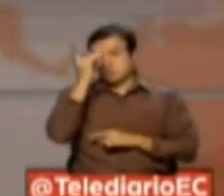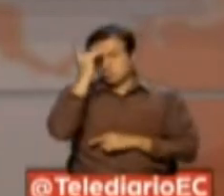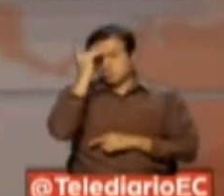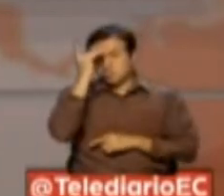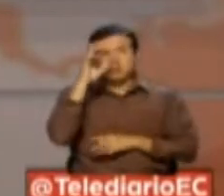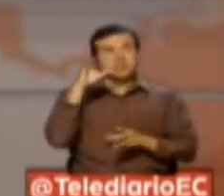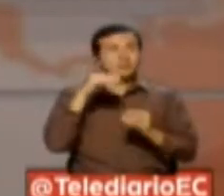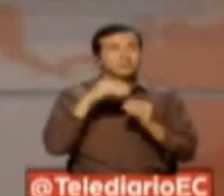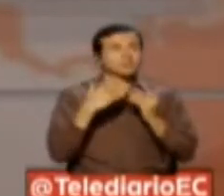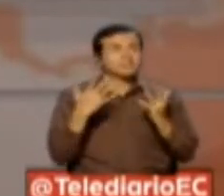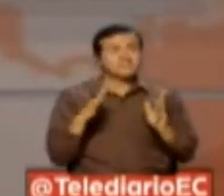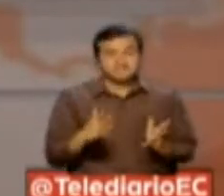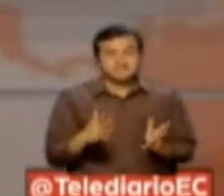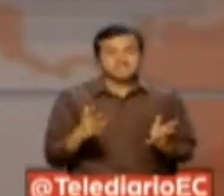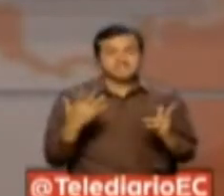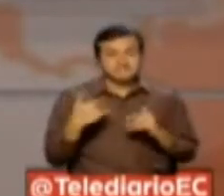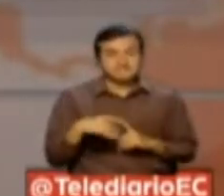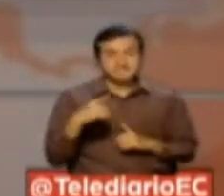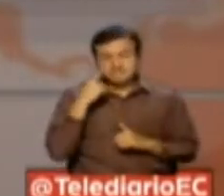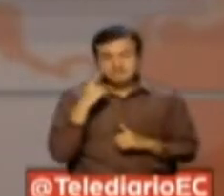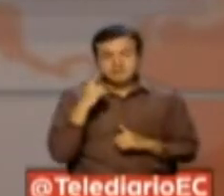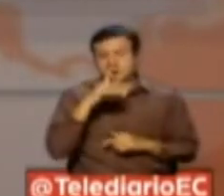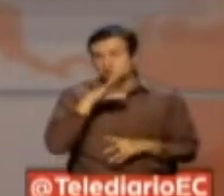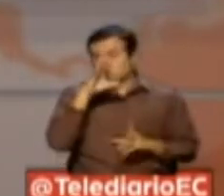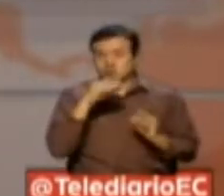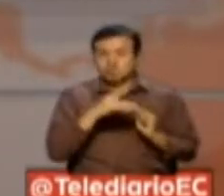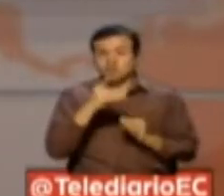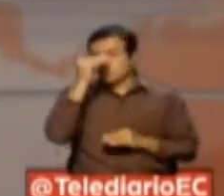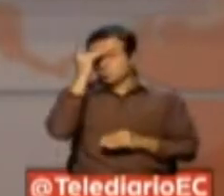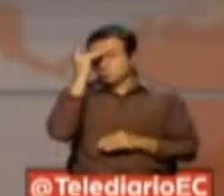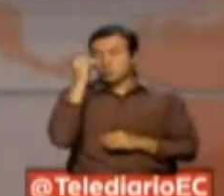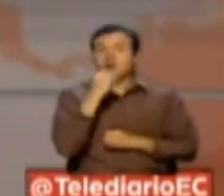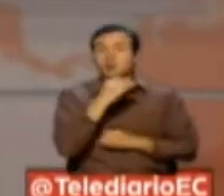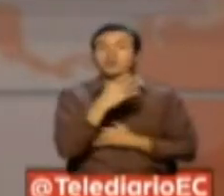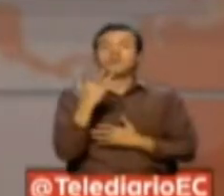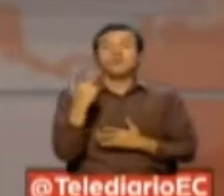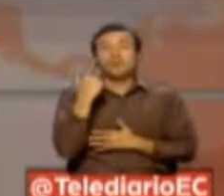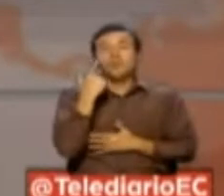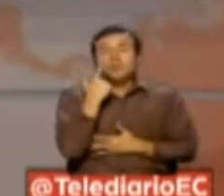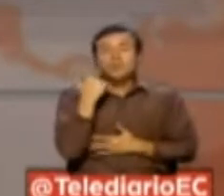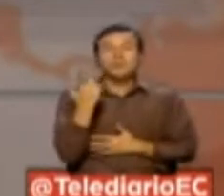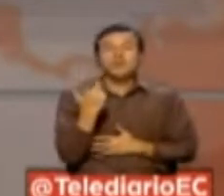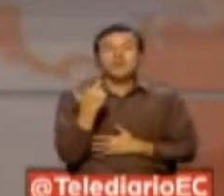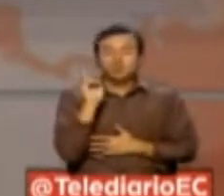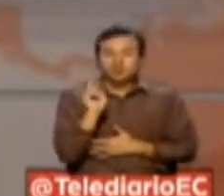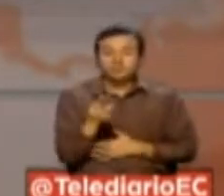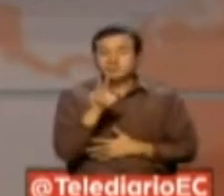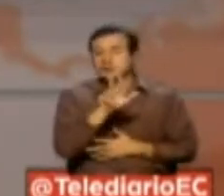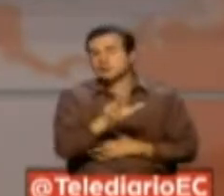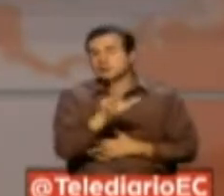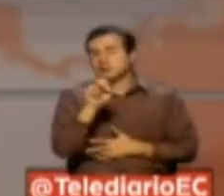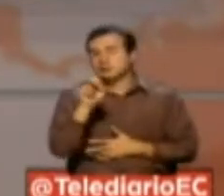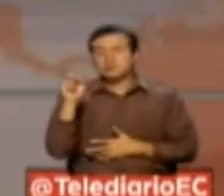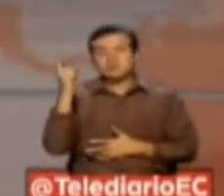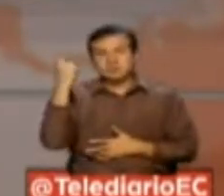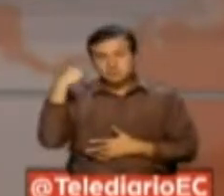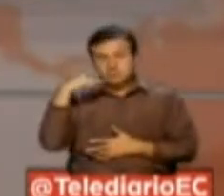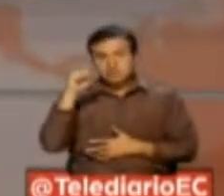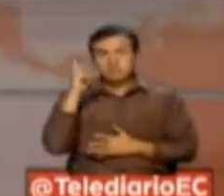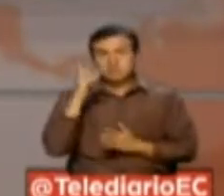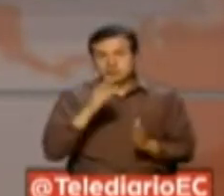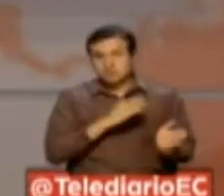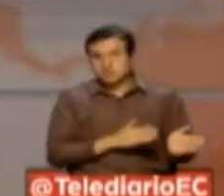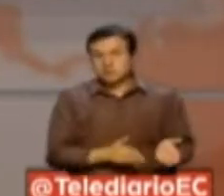estuvo por lo tanto el monto de la deuda estuvo disminuido por los 2.300 millones que